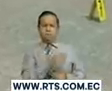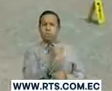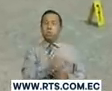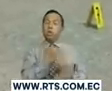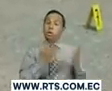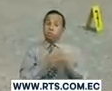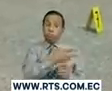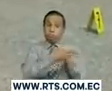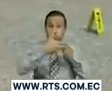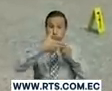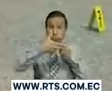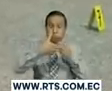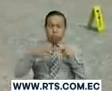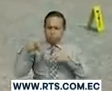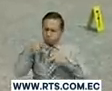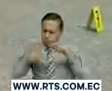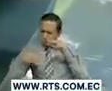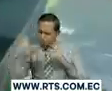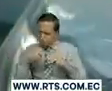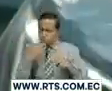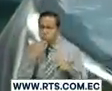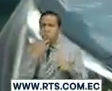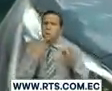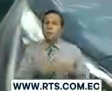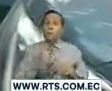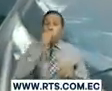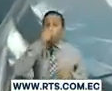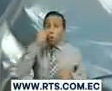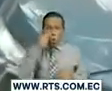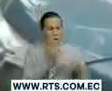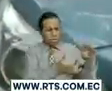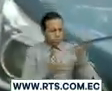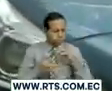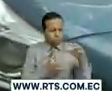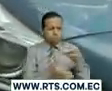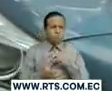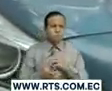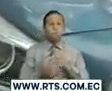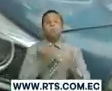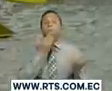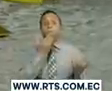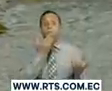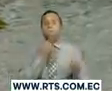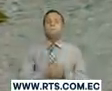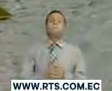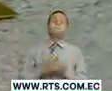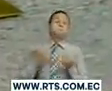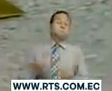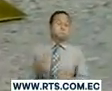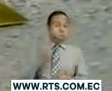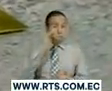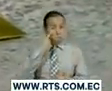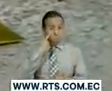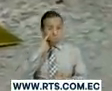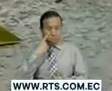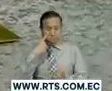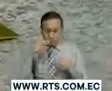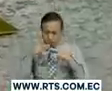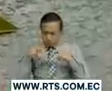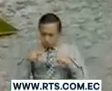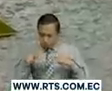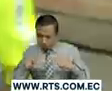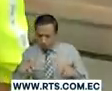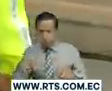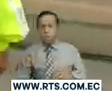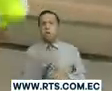Inteligencia con este decomiso de drogas, con esta incautación de armas, va seguramente a reducir las muertes violentas en el sector de